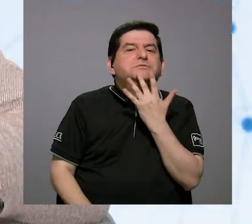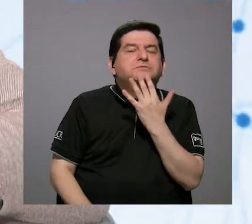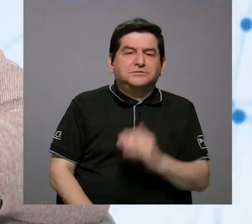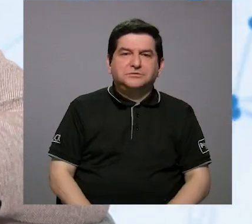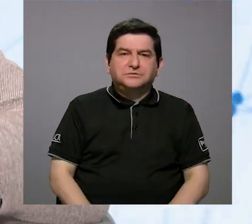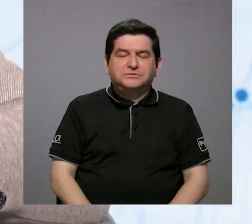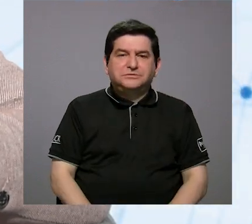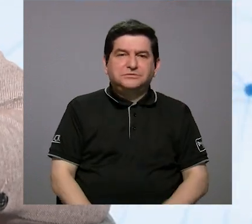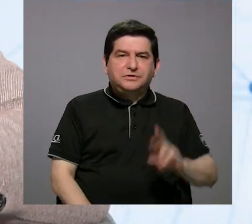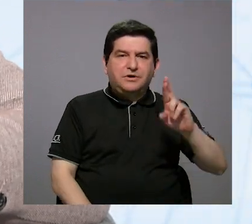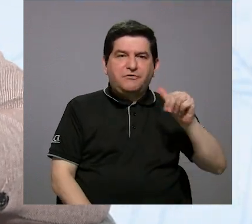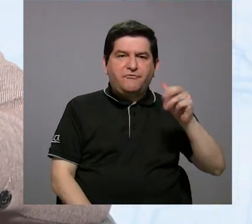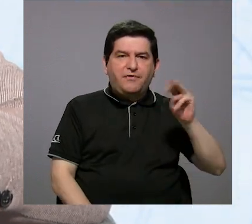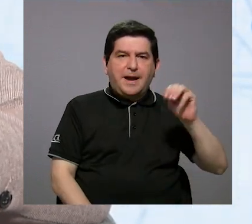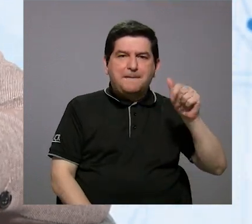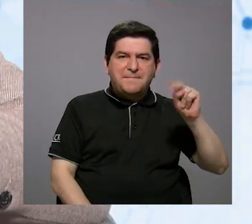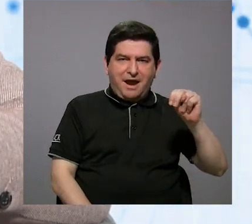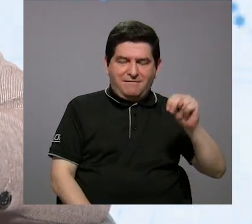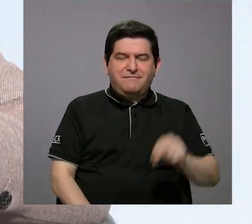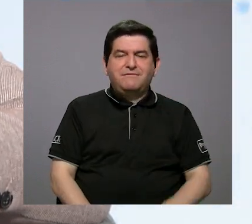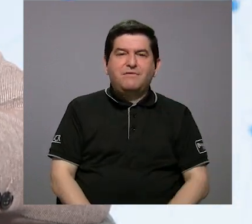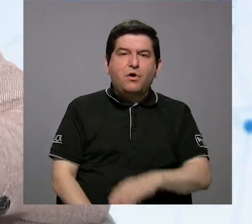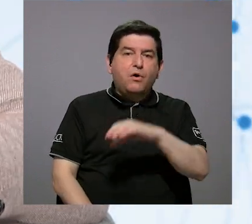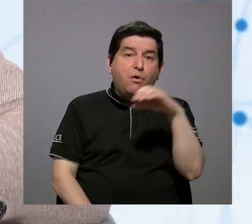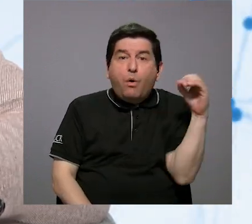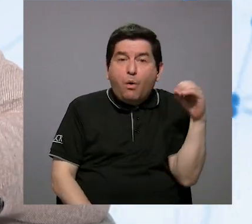multiespectral, con Raman, con